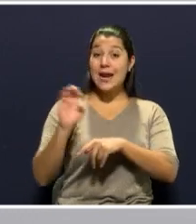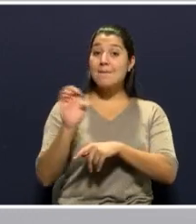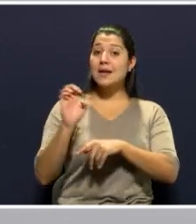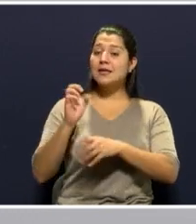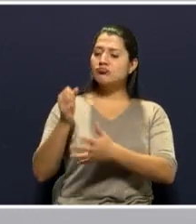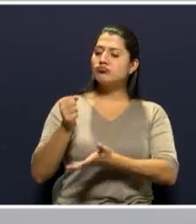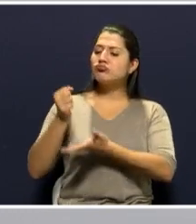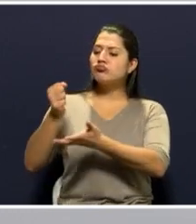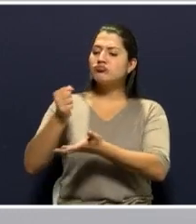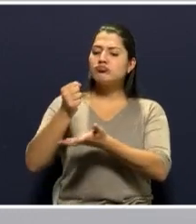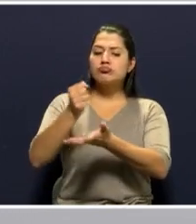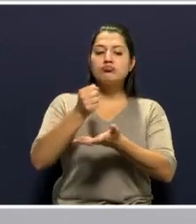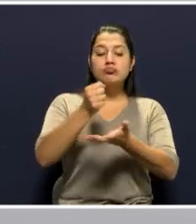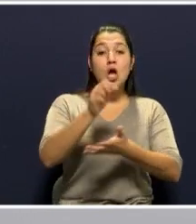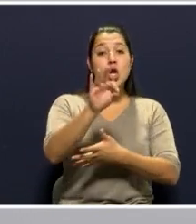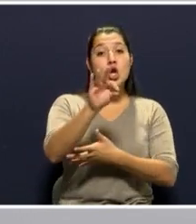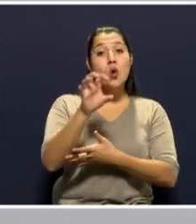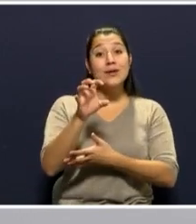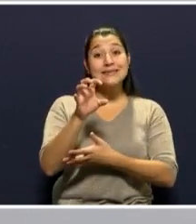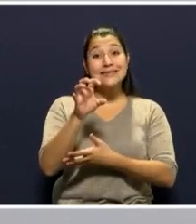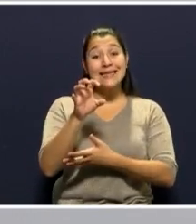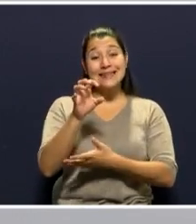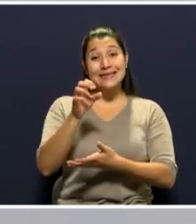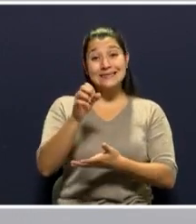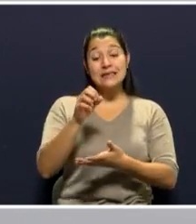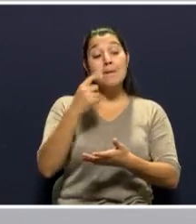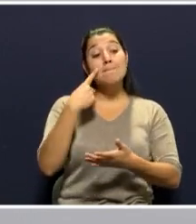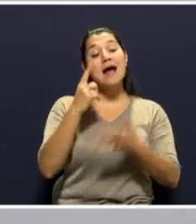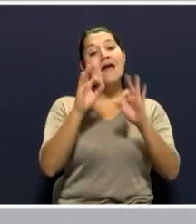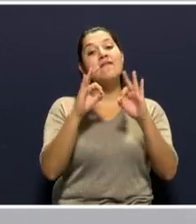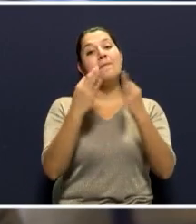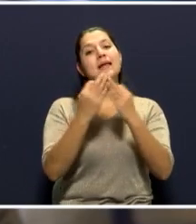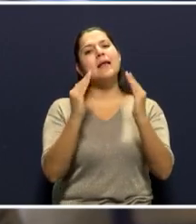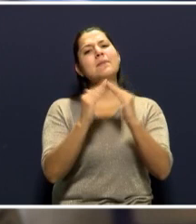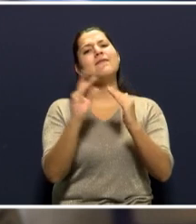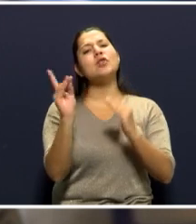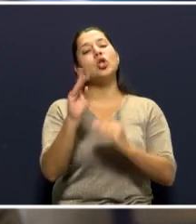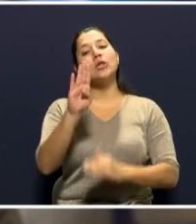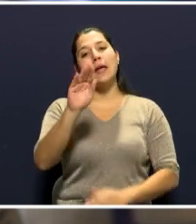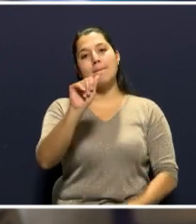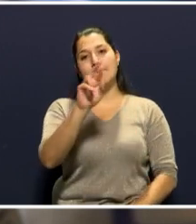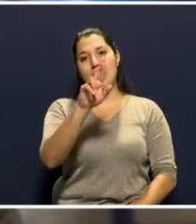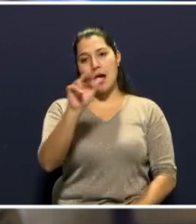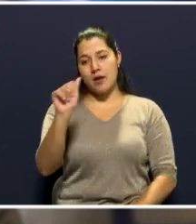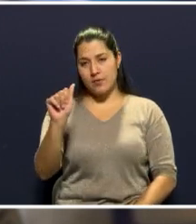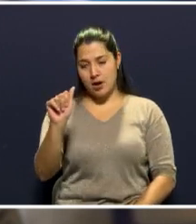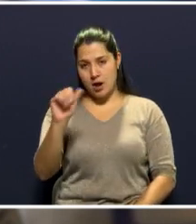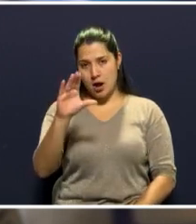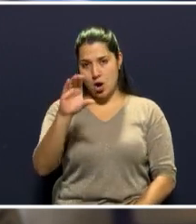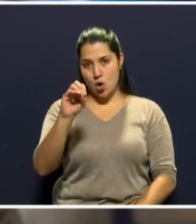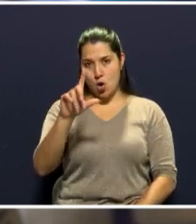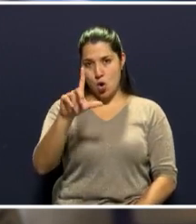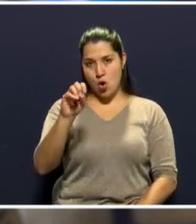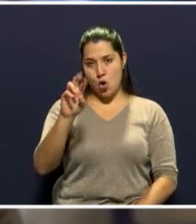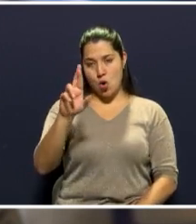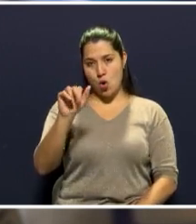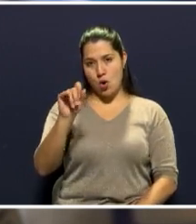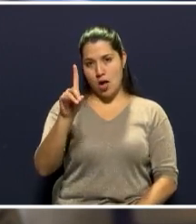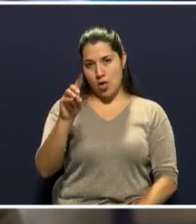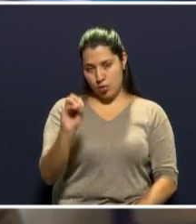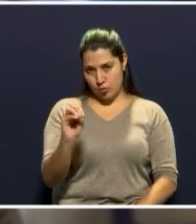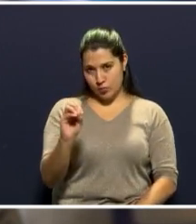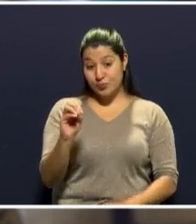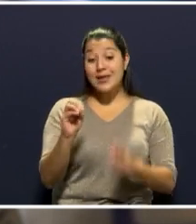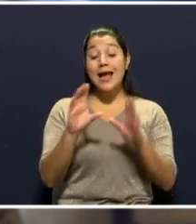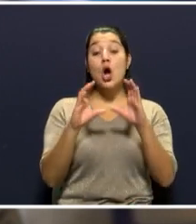900 diarios a familias en las Barras del Colorado. El Comité Local de Emergencias de Barras del Colorado se dio a la